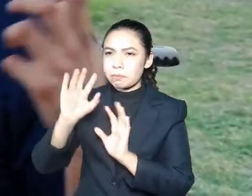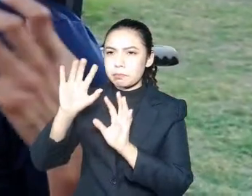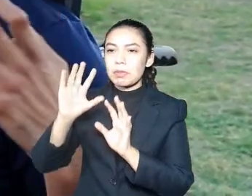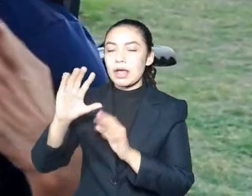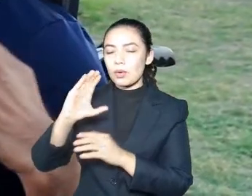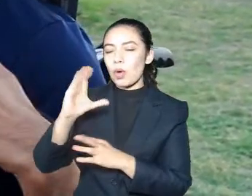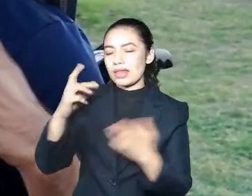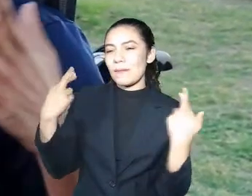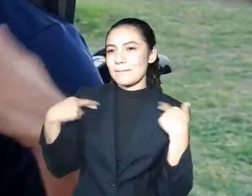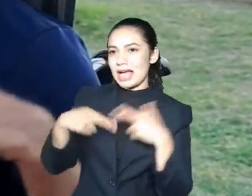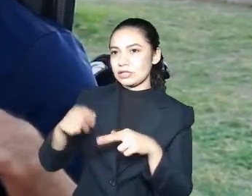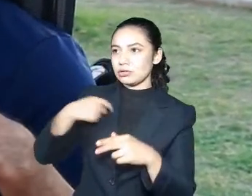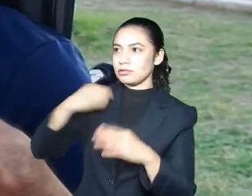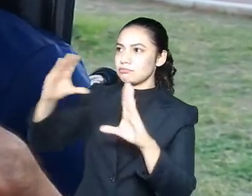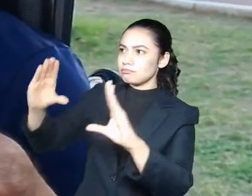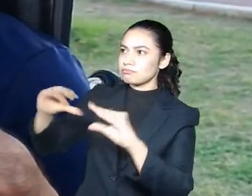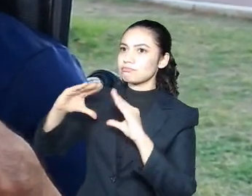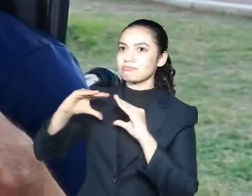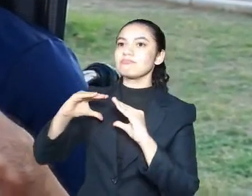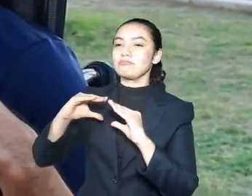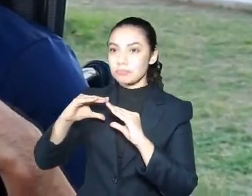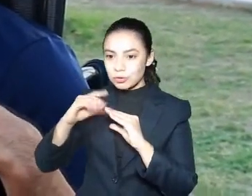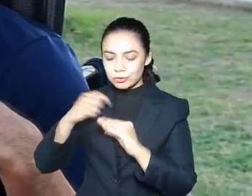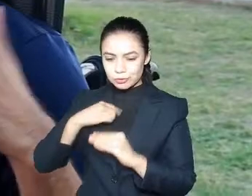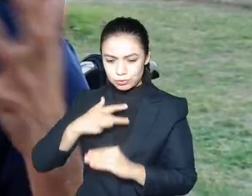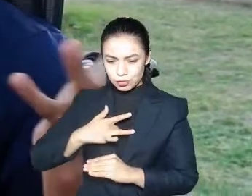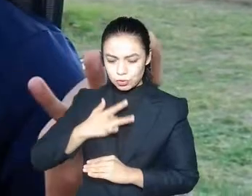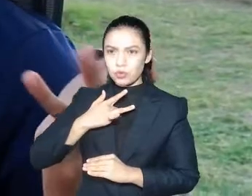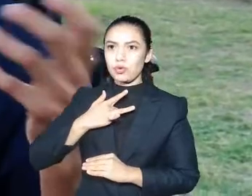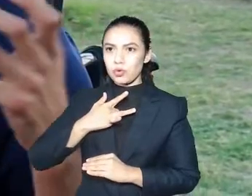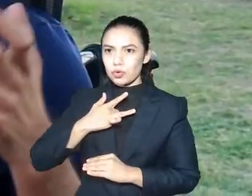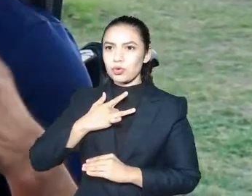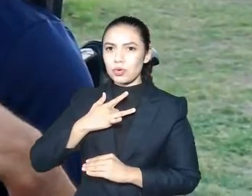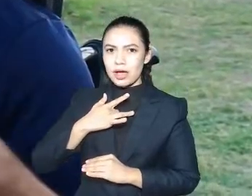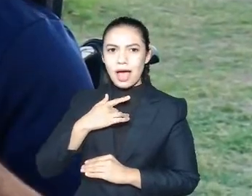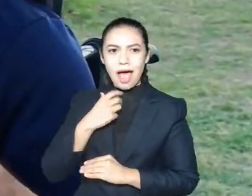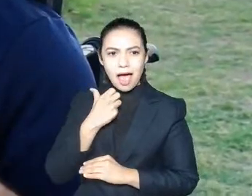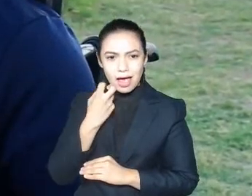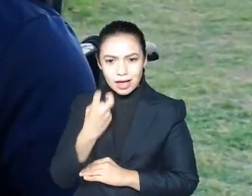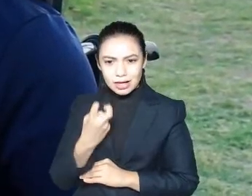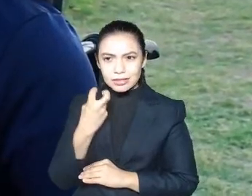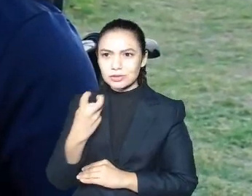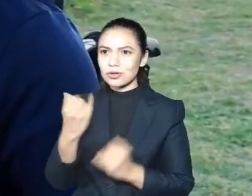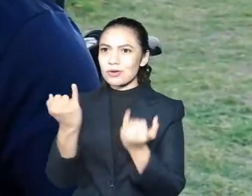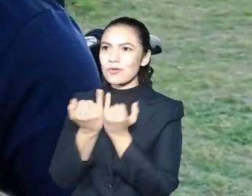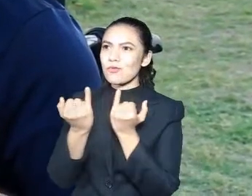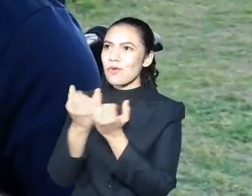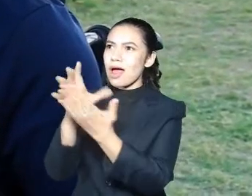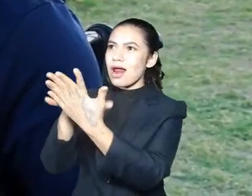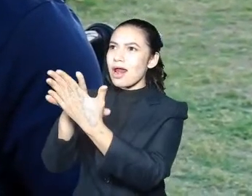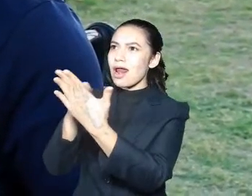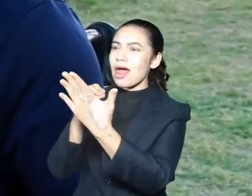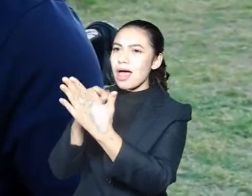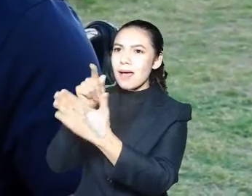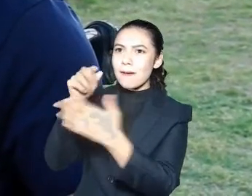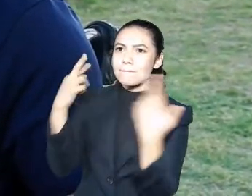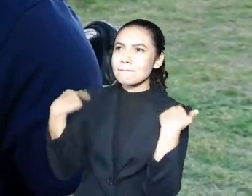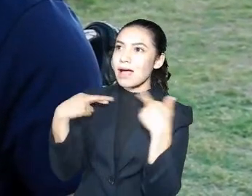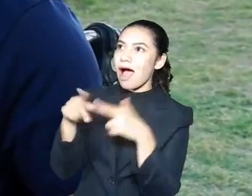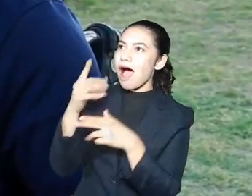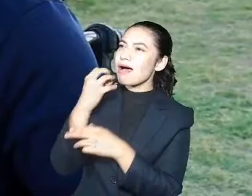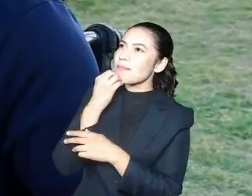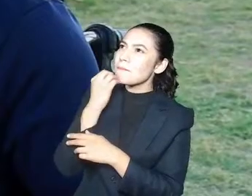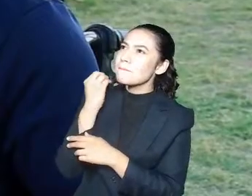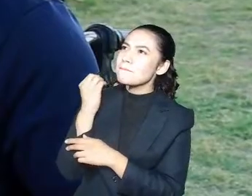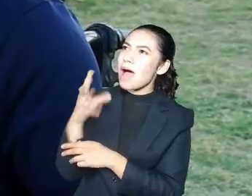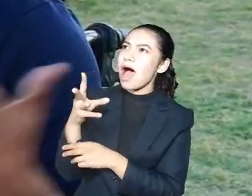enseñaba, yo sentía como que yo quería dedicarme a esto, si algo que sabe lo que está haciendo, y